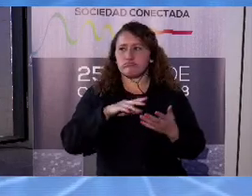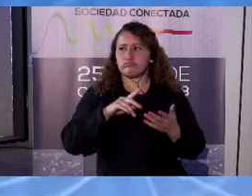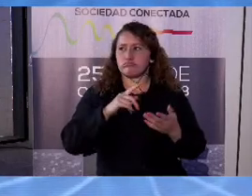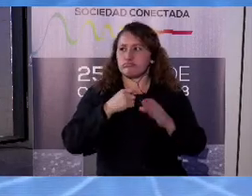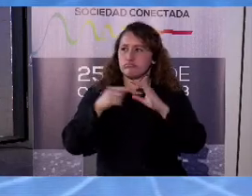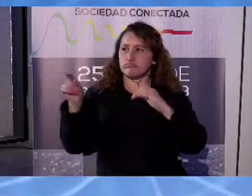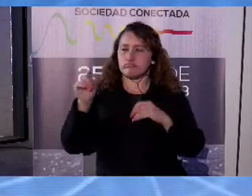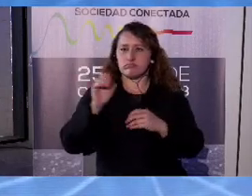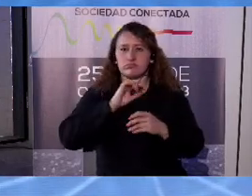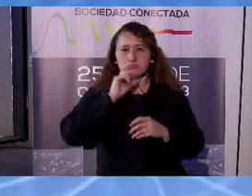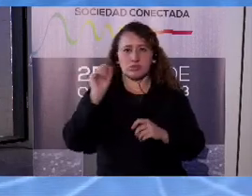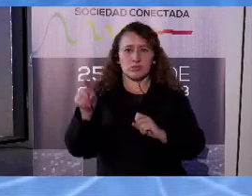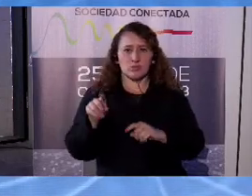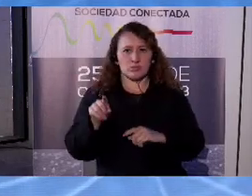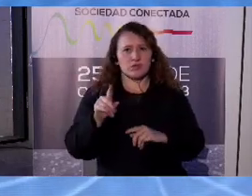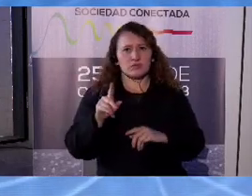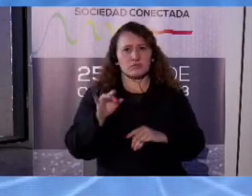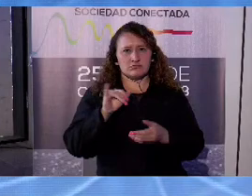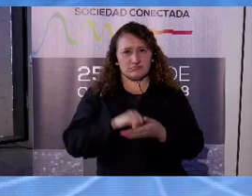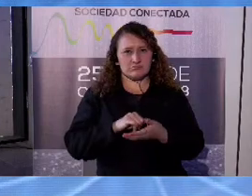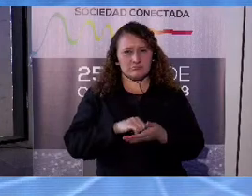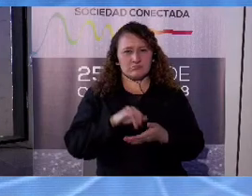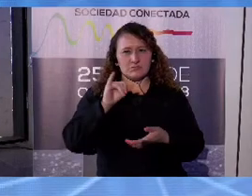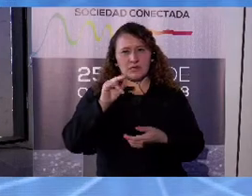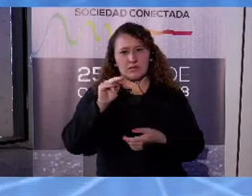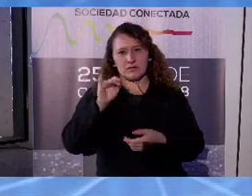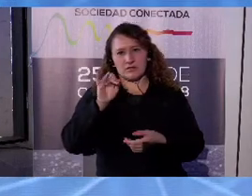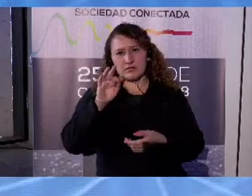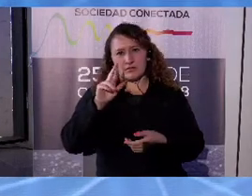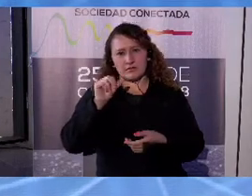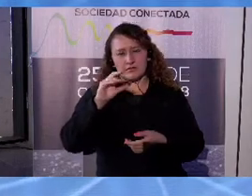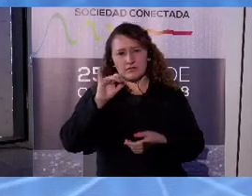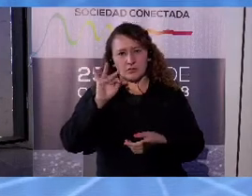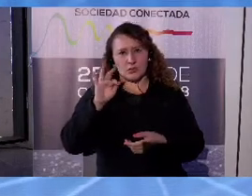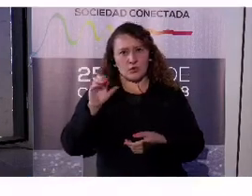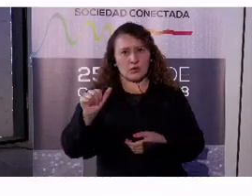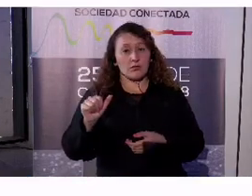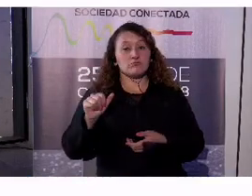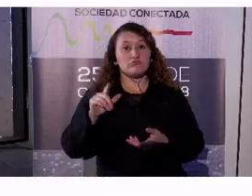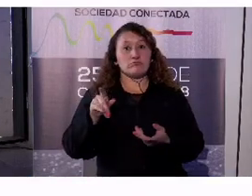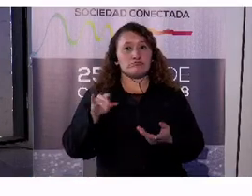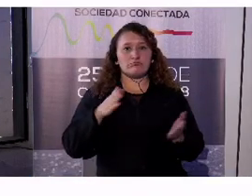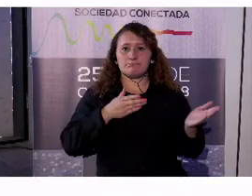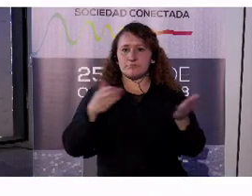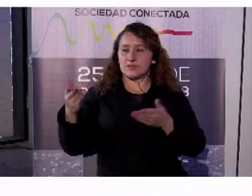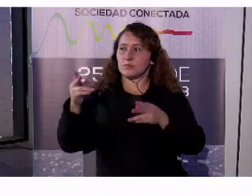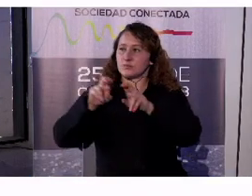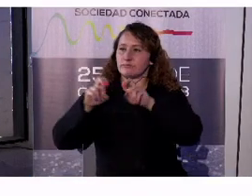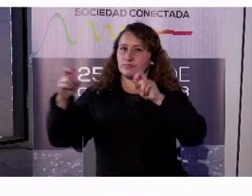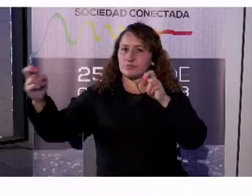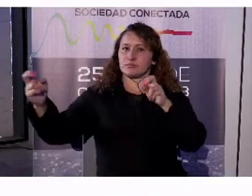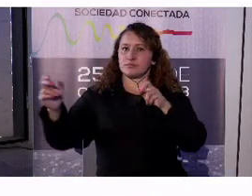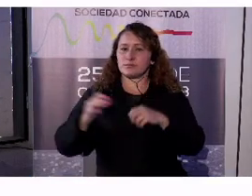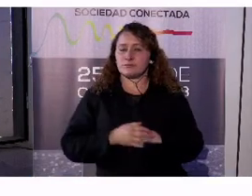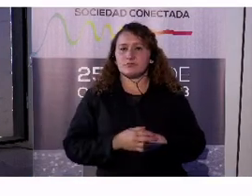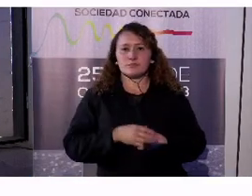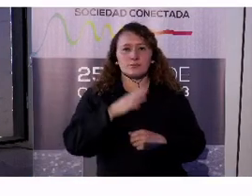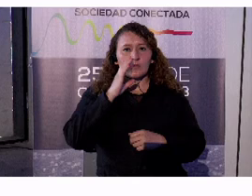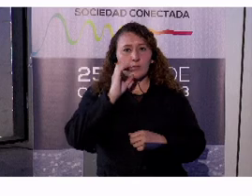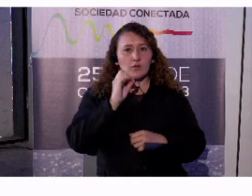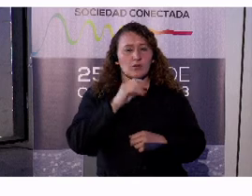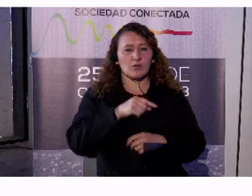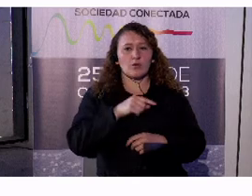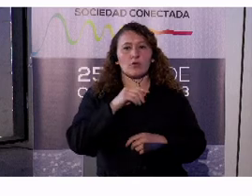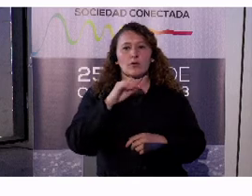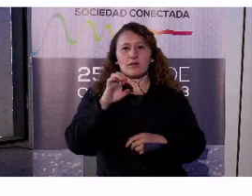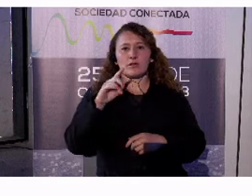internationals spectrum congress.gov punco invitamos a nuestros panelistas el señor Eduardo